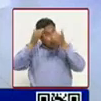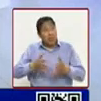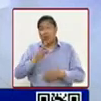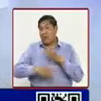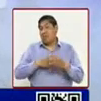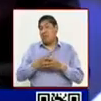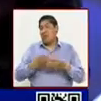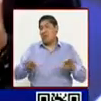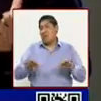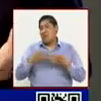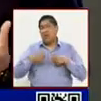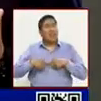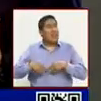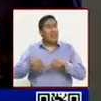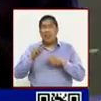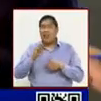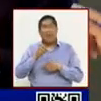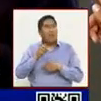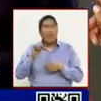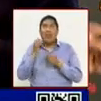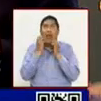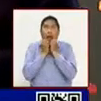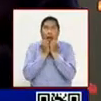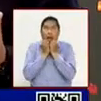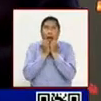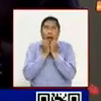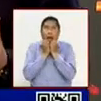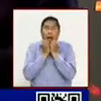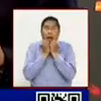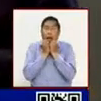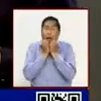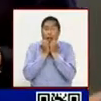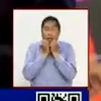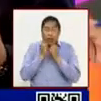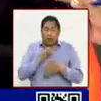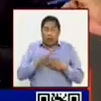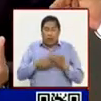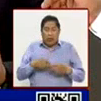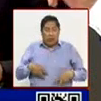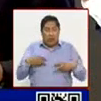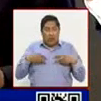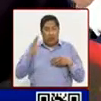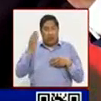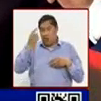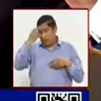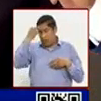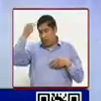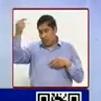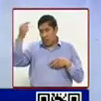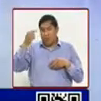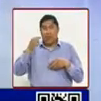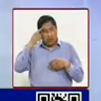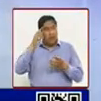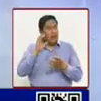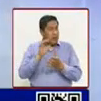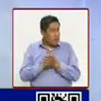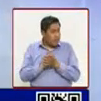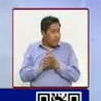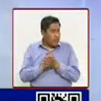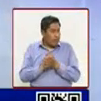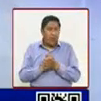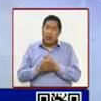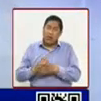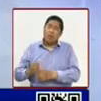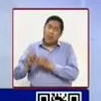mundo. Yo decía, la fiesta continúa. Messi no podía creer y dice, todo lo que estoy viviendo parece un sueño. Y creo que